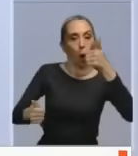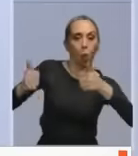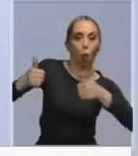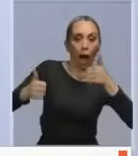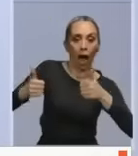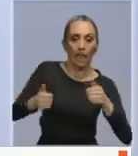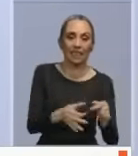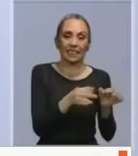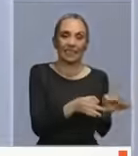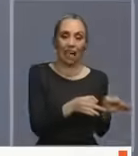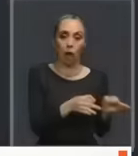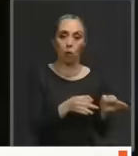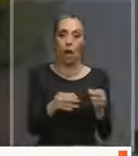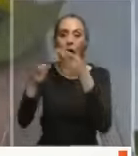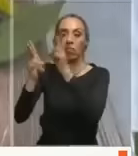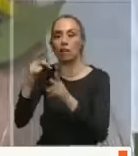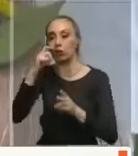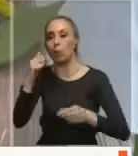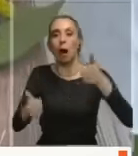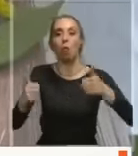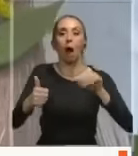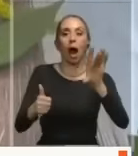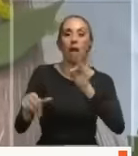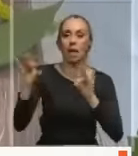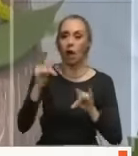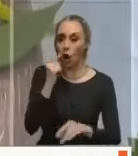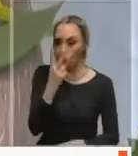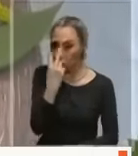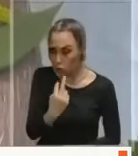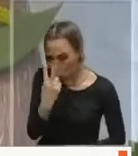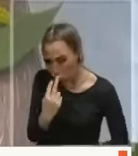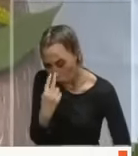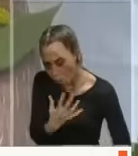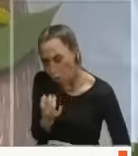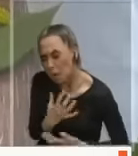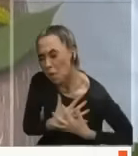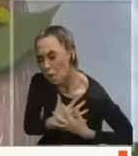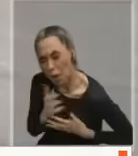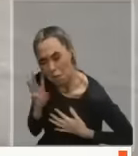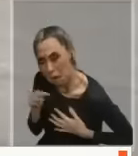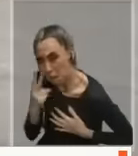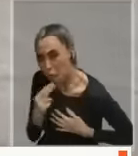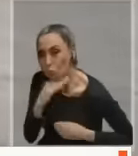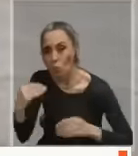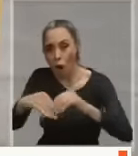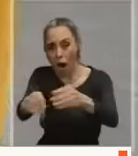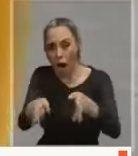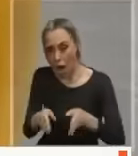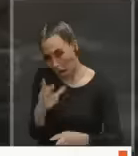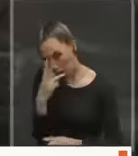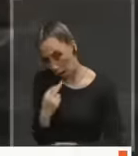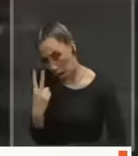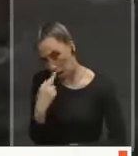la seguridad y los derechos humanos. Te lo juro que me duele mucho, mamá.